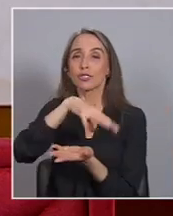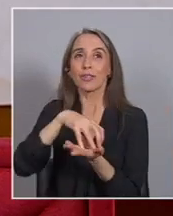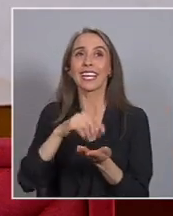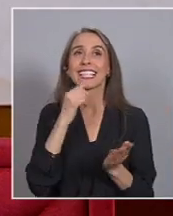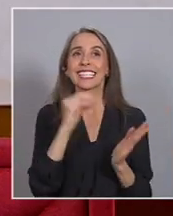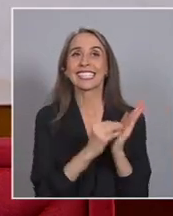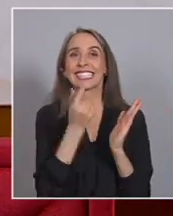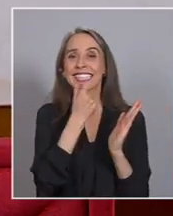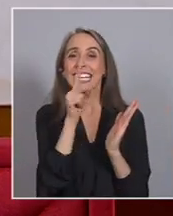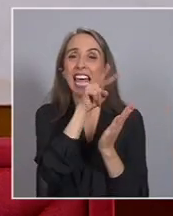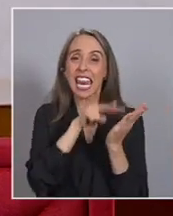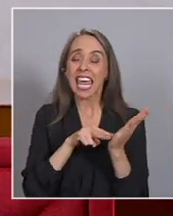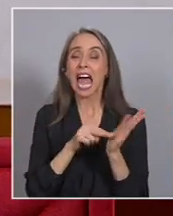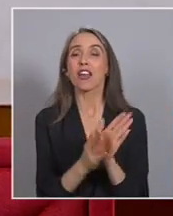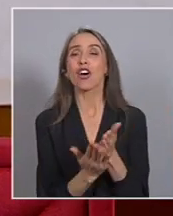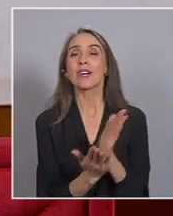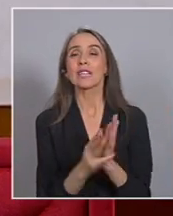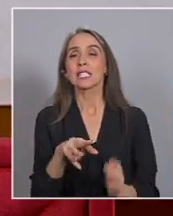Mirella.